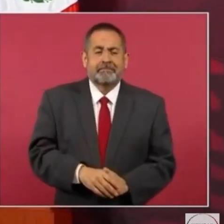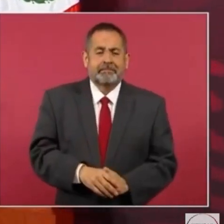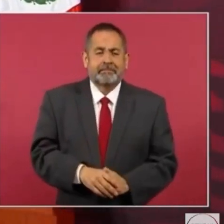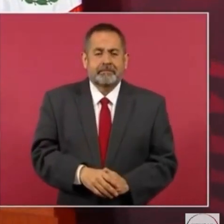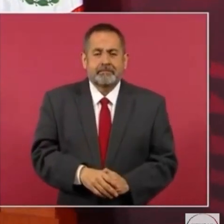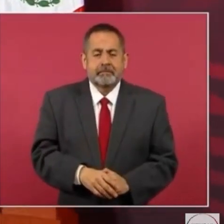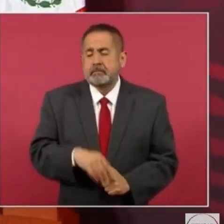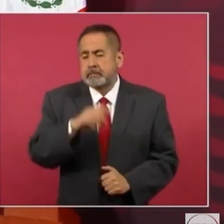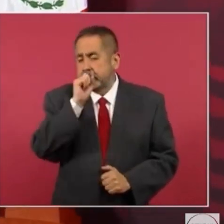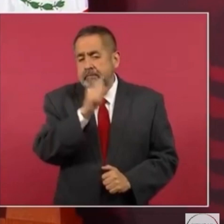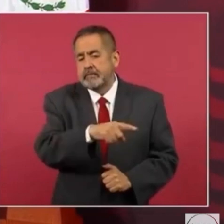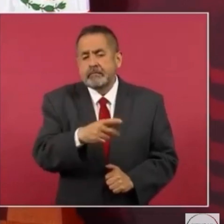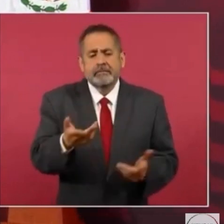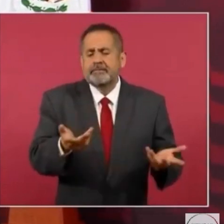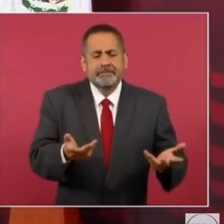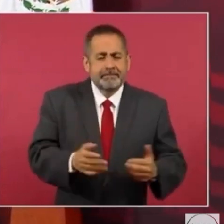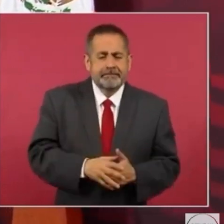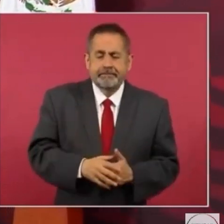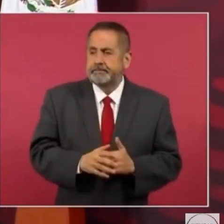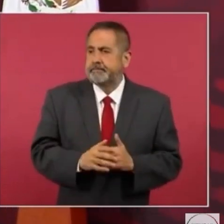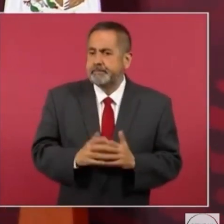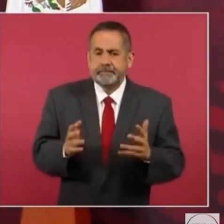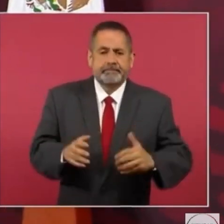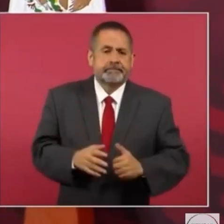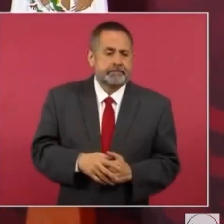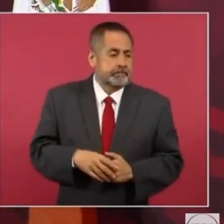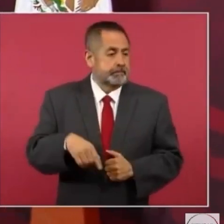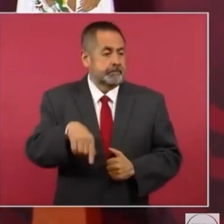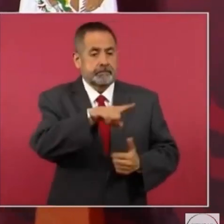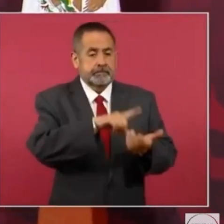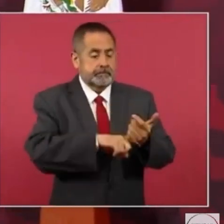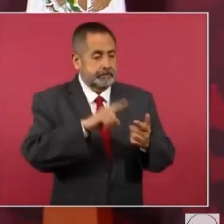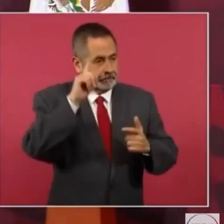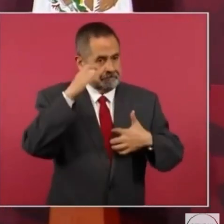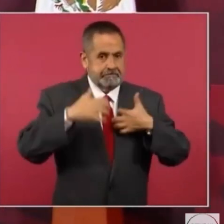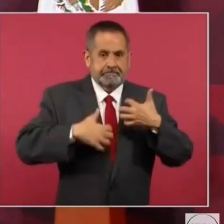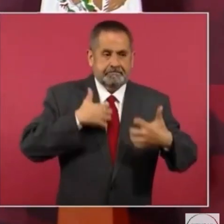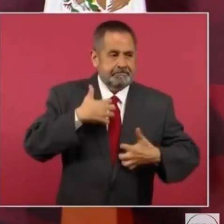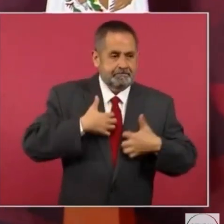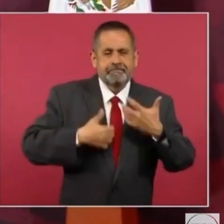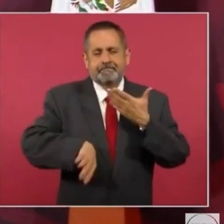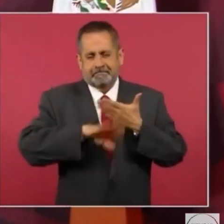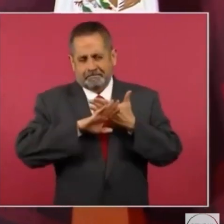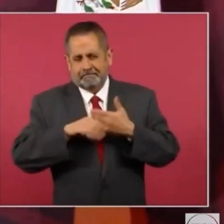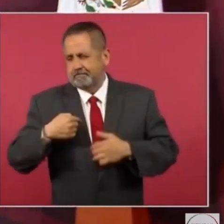pues es lo mismo. Entonces, su enojo con nosotros,